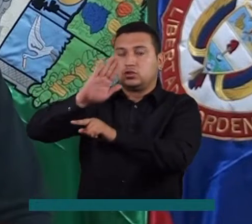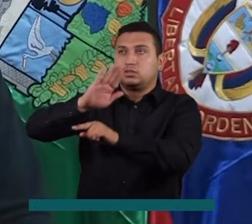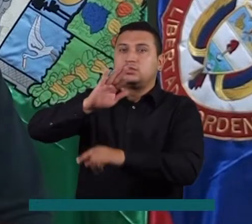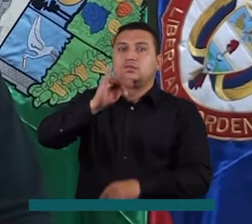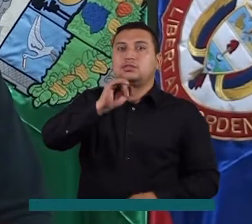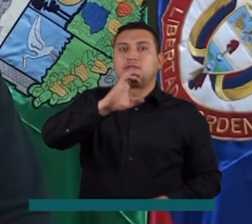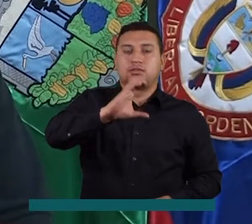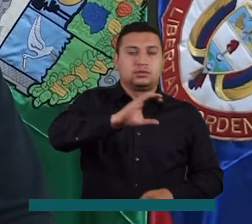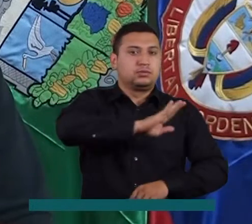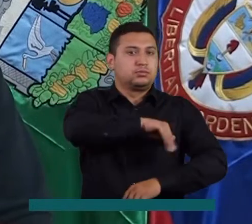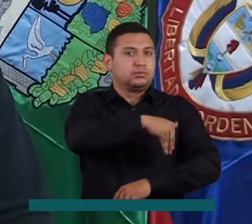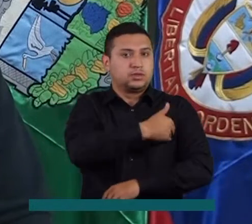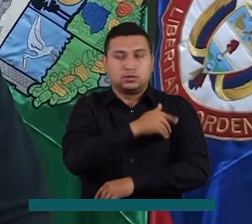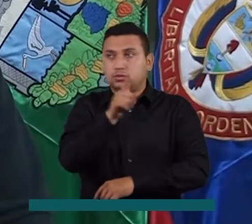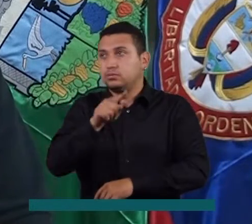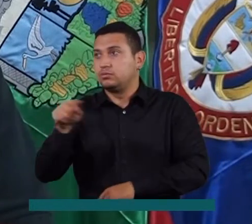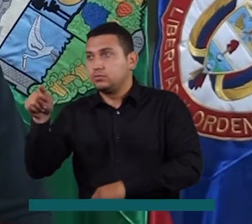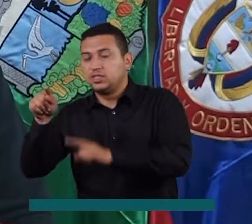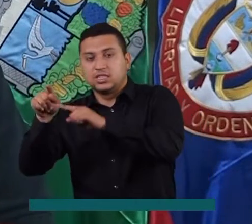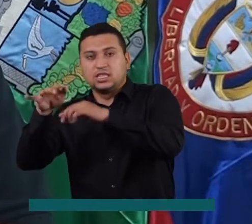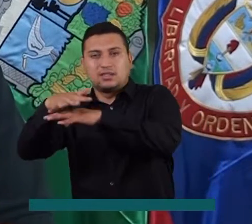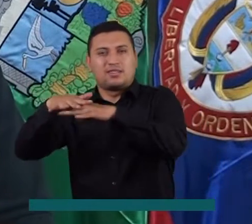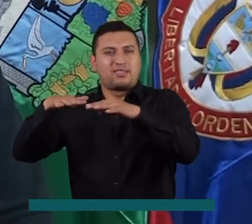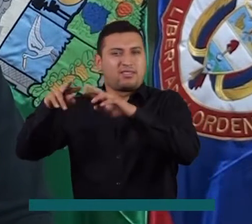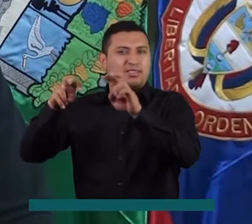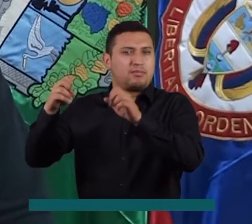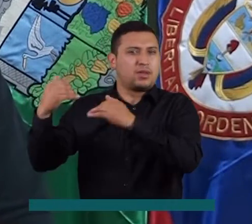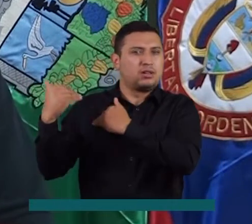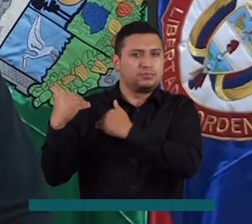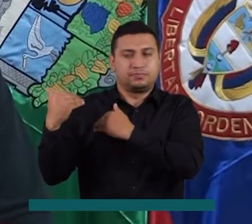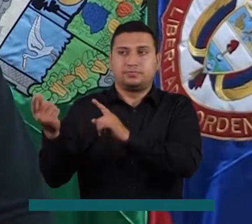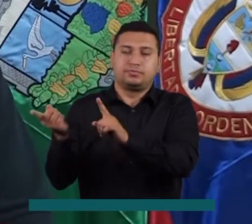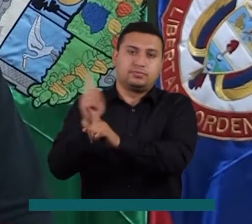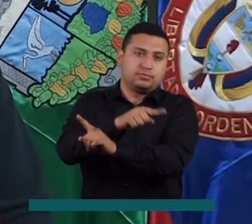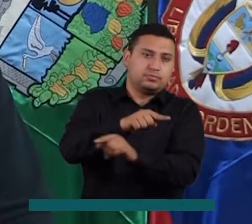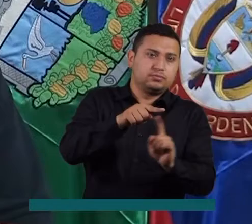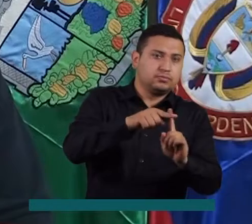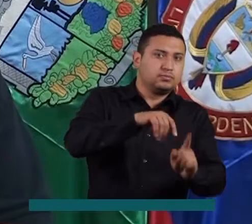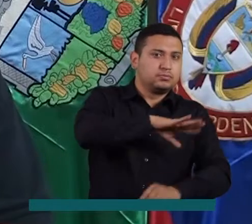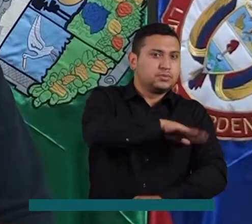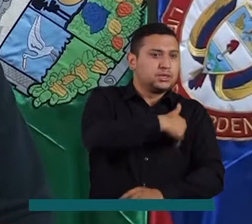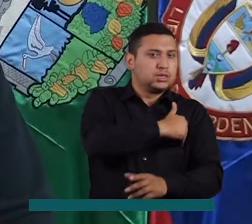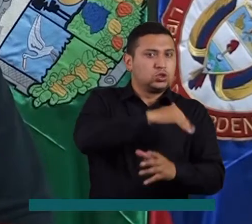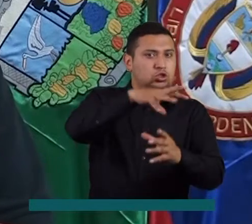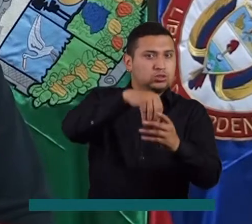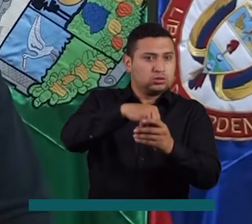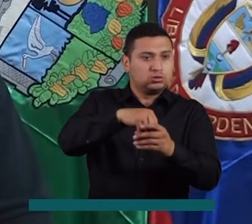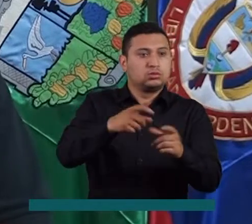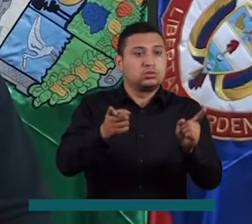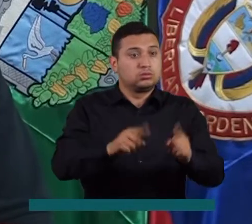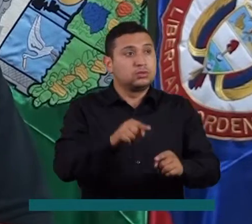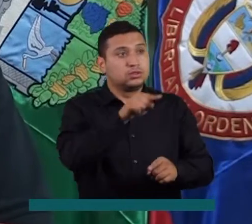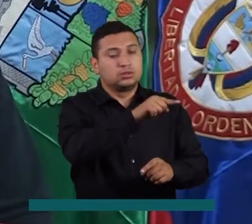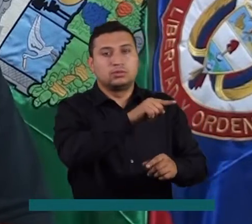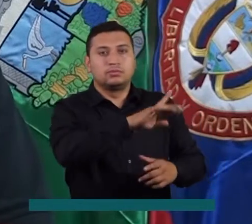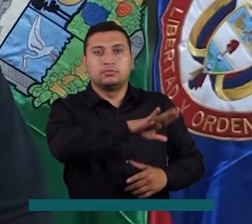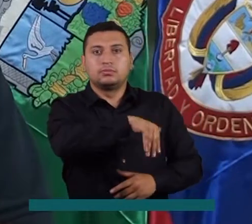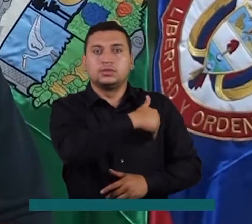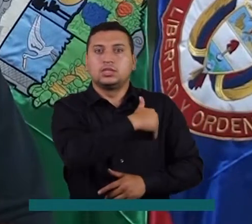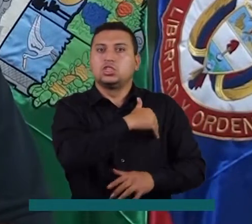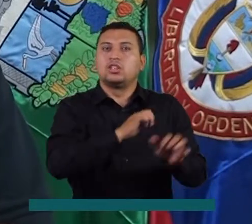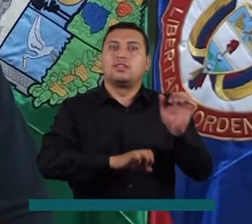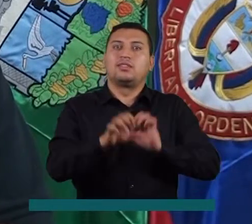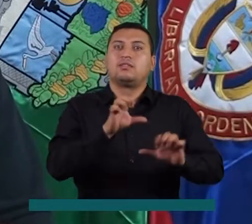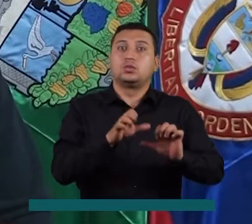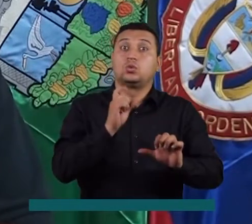Nacional en cabeza del Ministerio de las TICs, Andirred, el mismo Ministerio del Interior y el Ministerio de